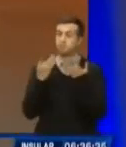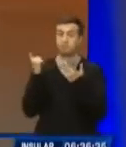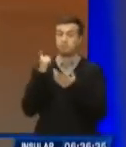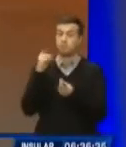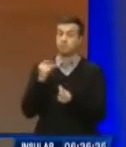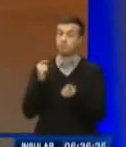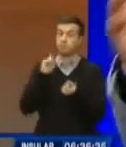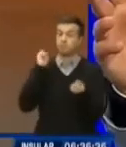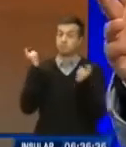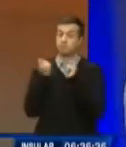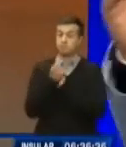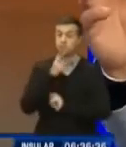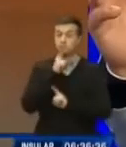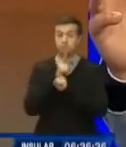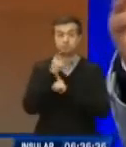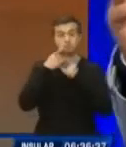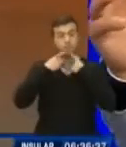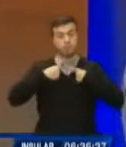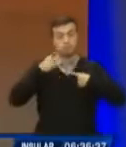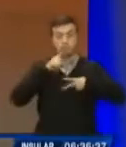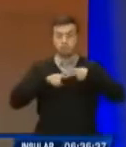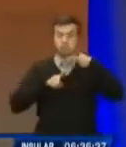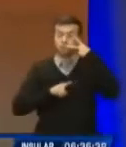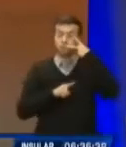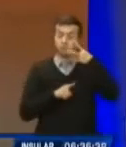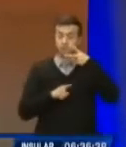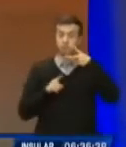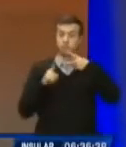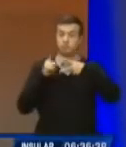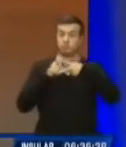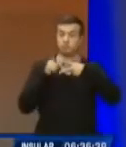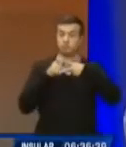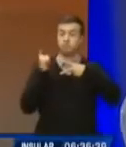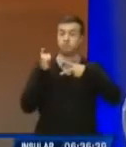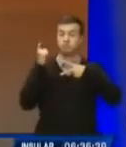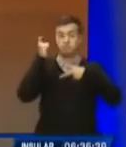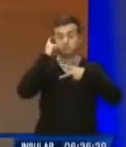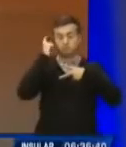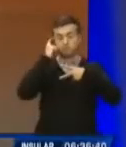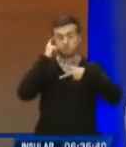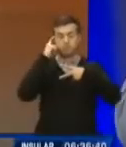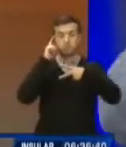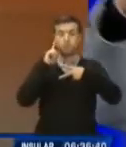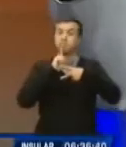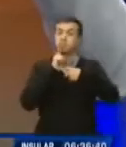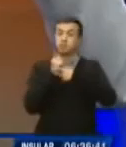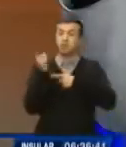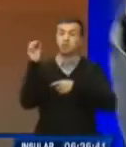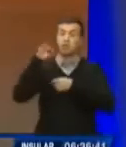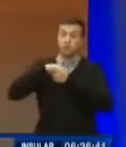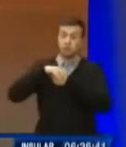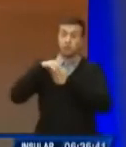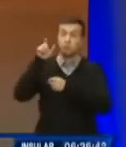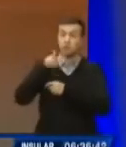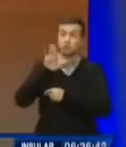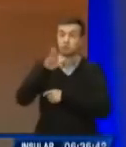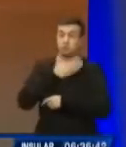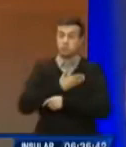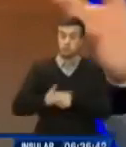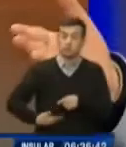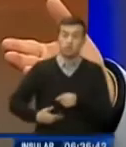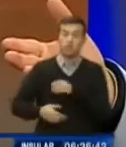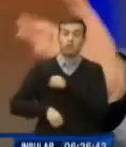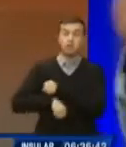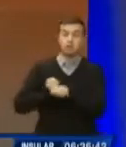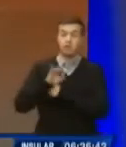lo más rápido posible y yo señalaría por lo menos 2 carlos 1 yo creo que esas reelecciones indefinidas que nosotros hemos tenido la